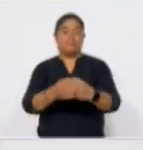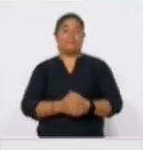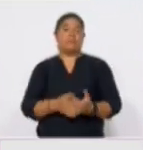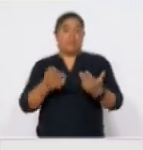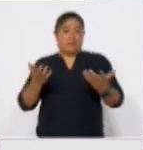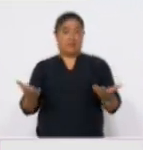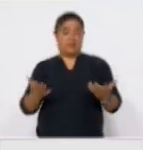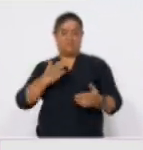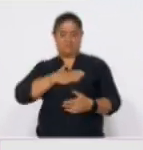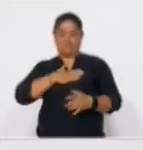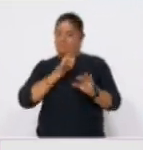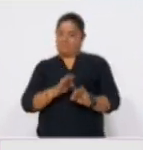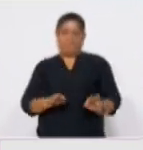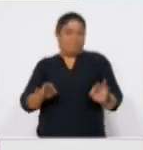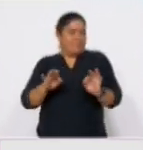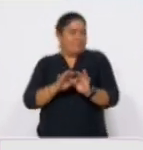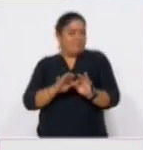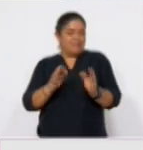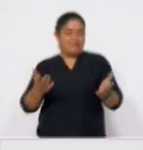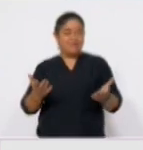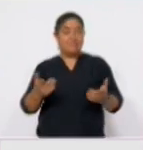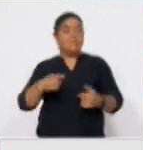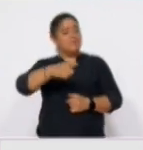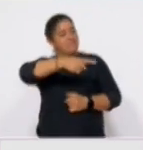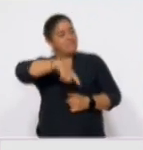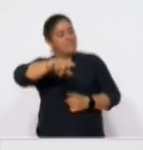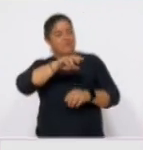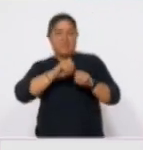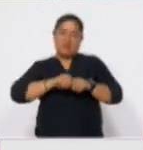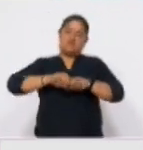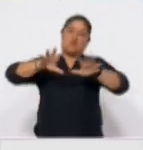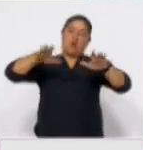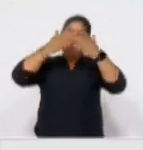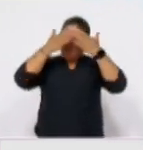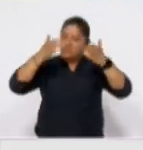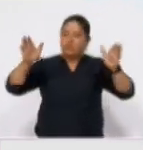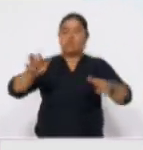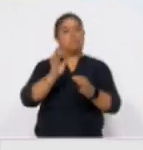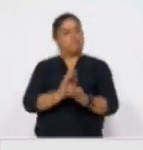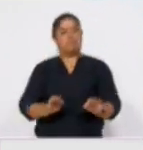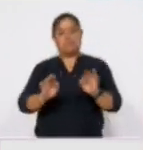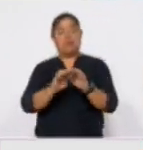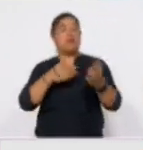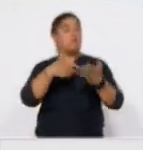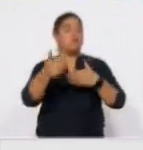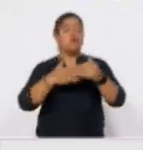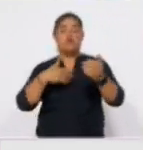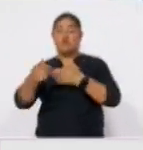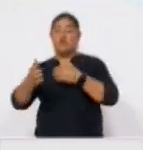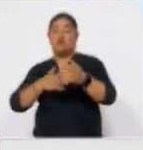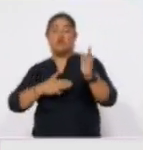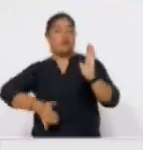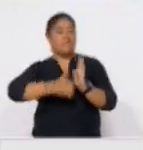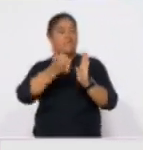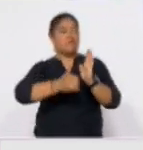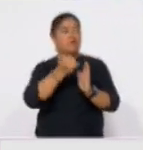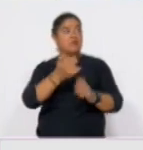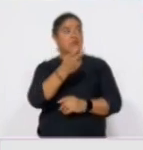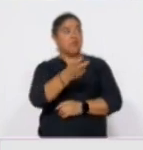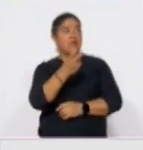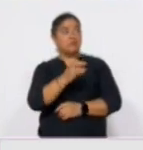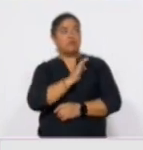nosotros es muy importante que se amplíe las señales de Corazit, que se modernice la infraestructura, porque eso nos